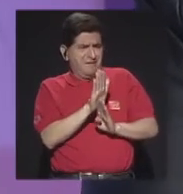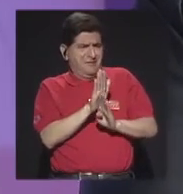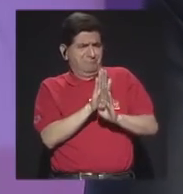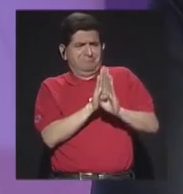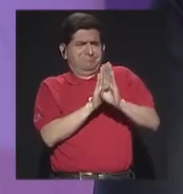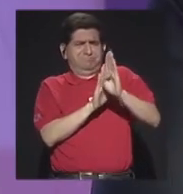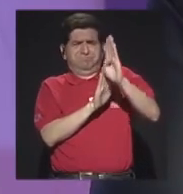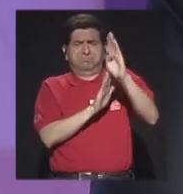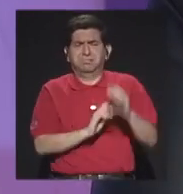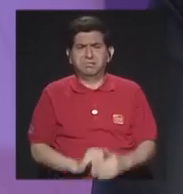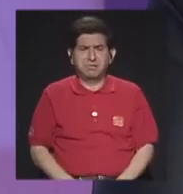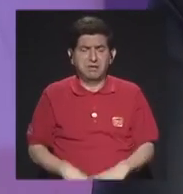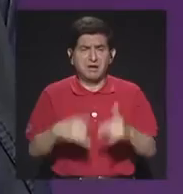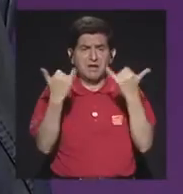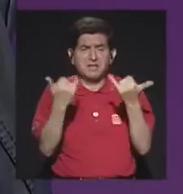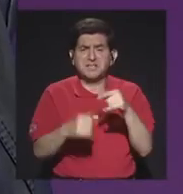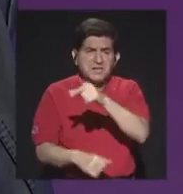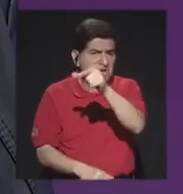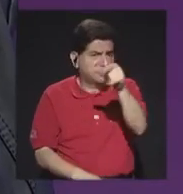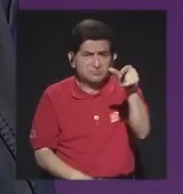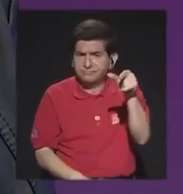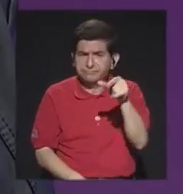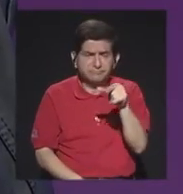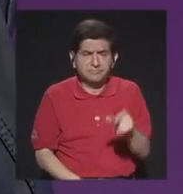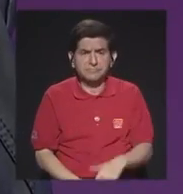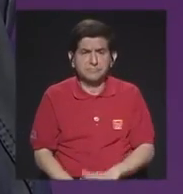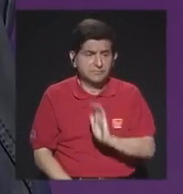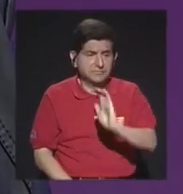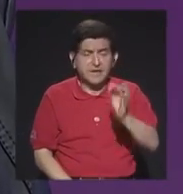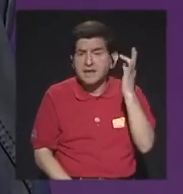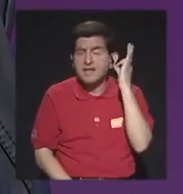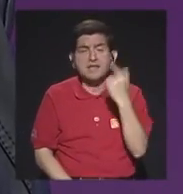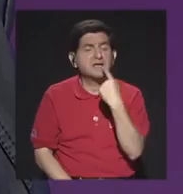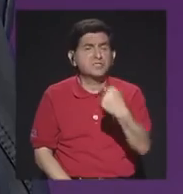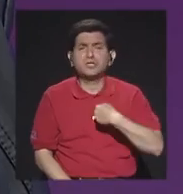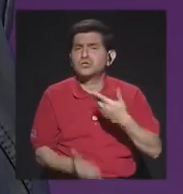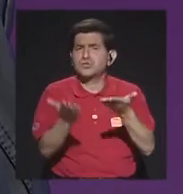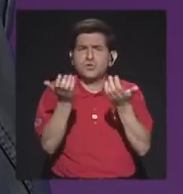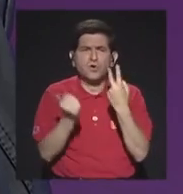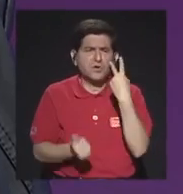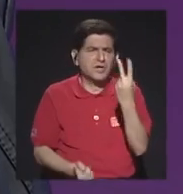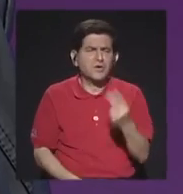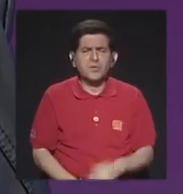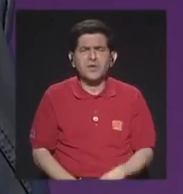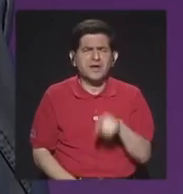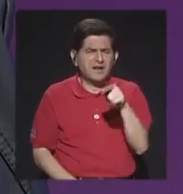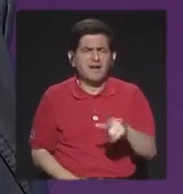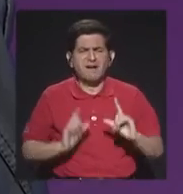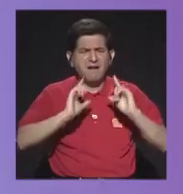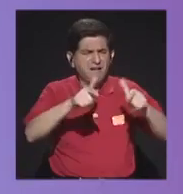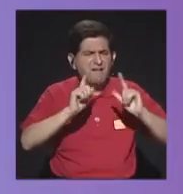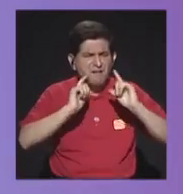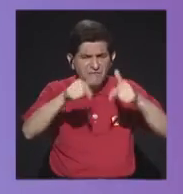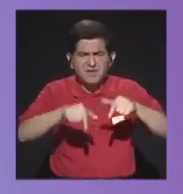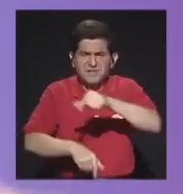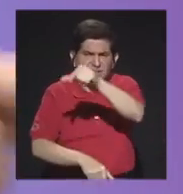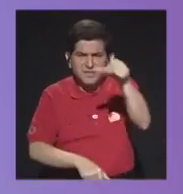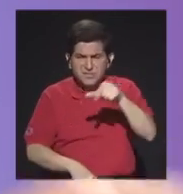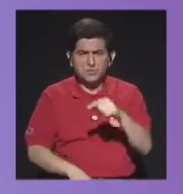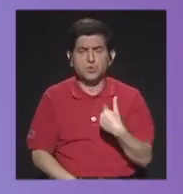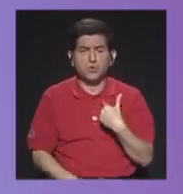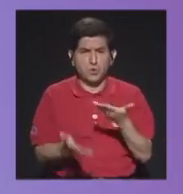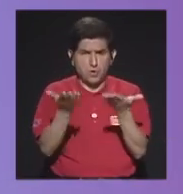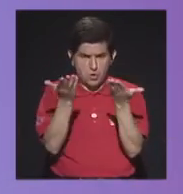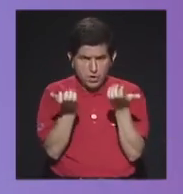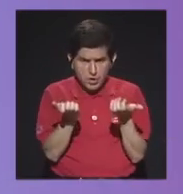donde se nos están acabando nuestros ríos. Las niñas nos decían, yo no quiero ver más basura en los ríos y yo quiero que se ponga